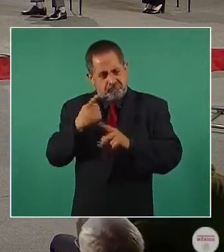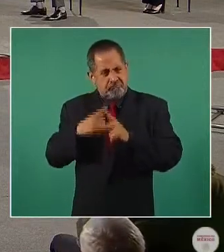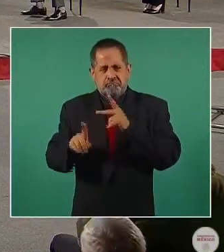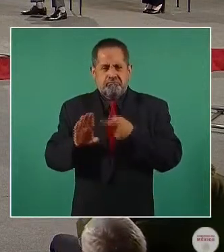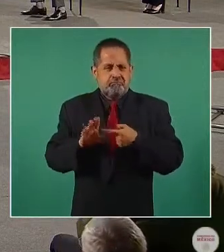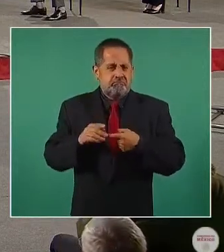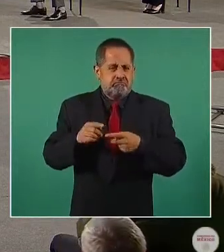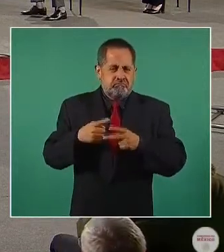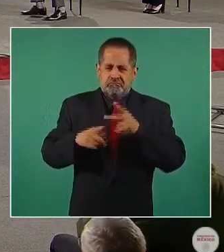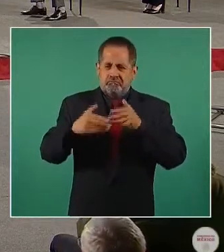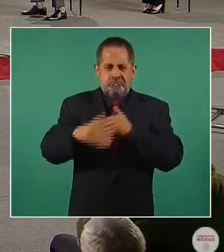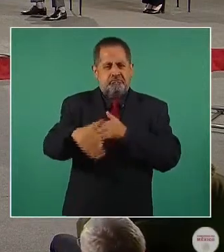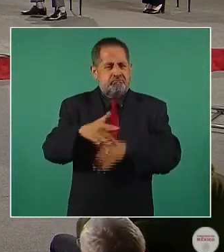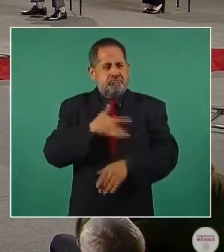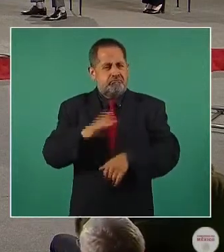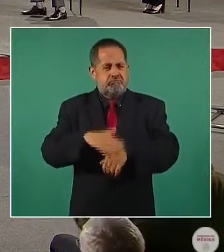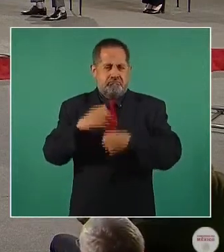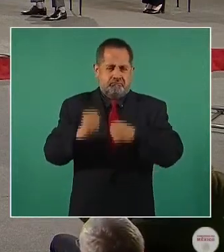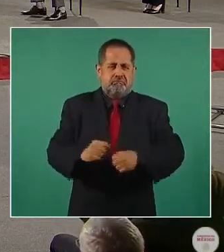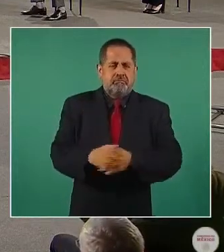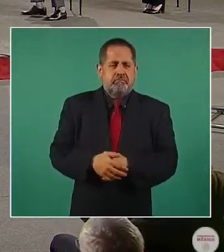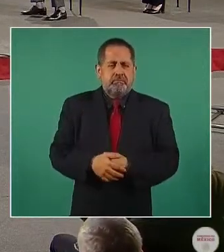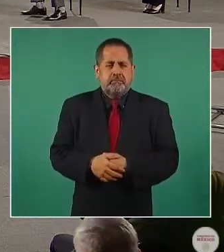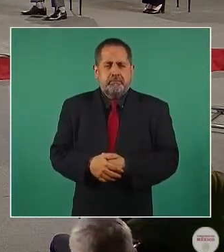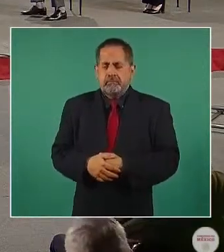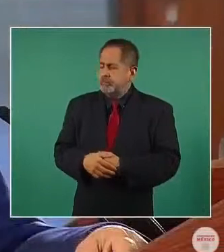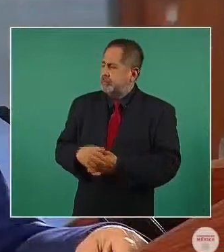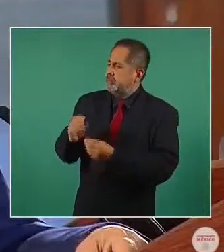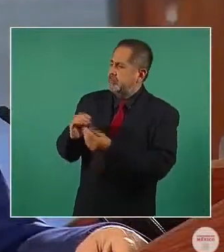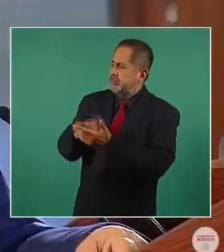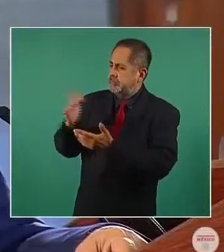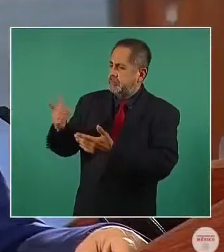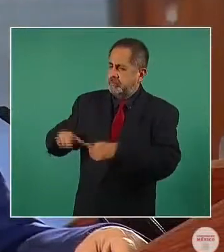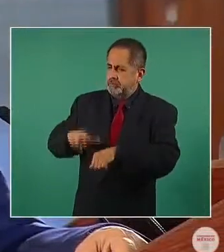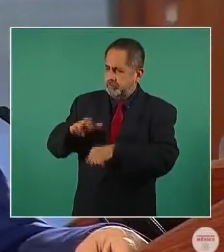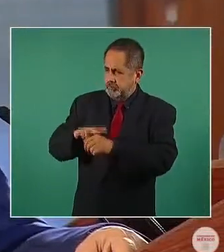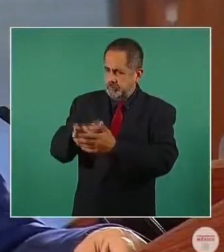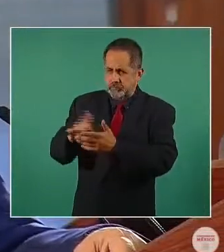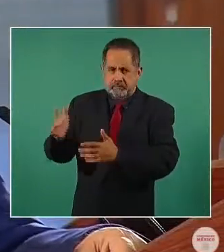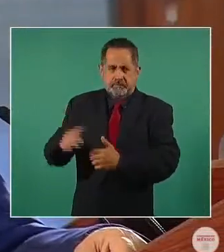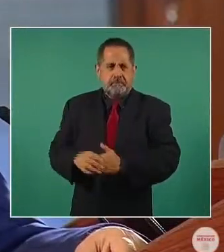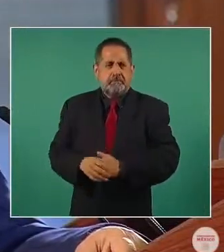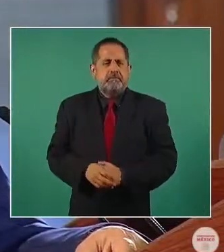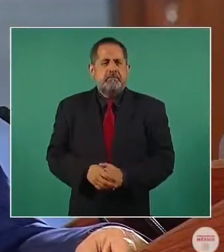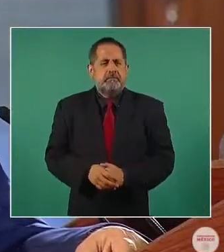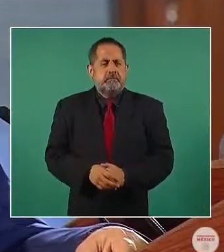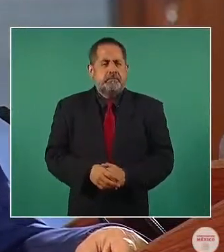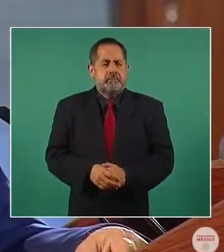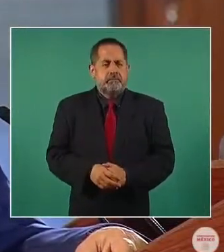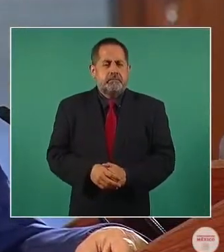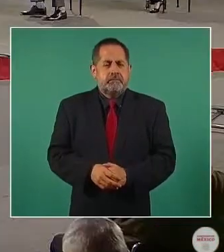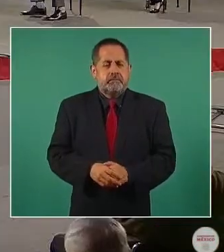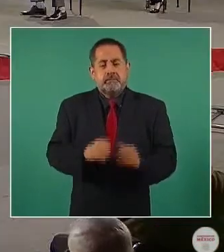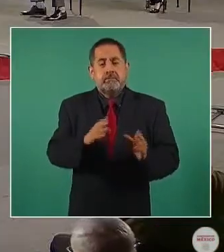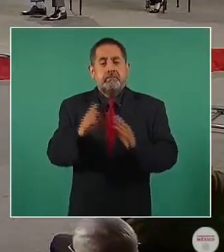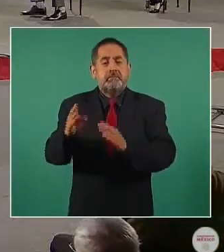clases seguras. Muchas gracias, Mauricio. Muchas gracias. Adelante. Señor